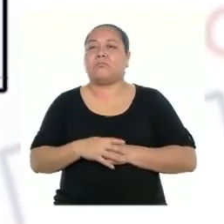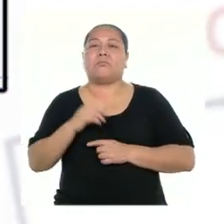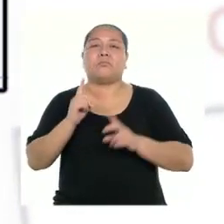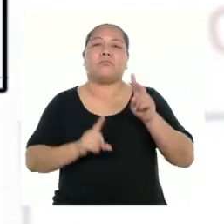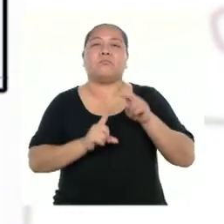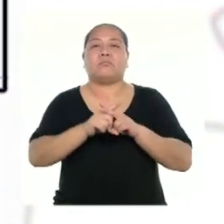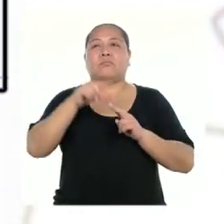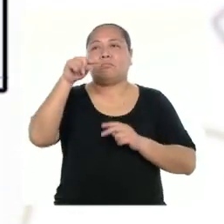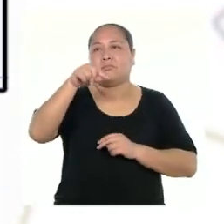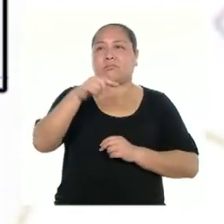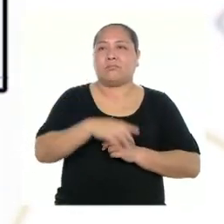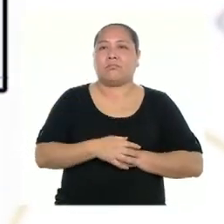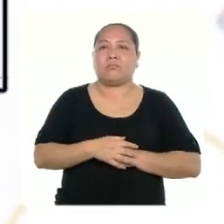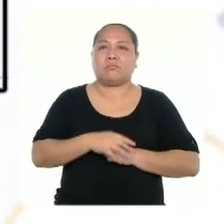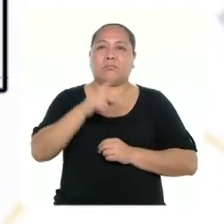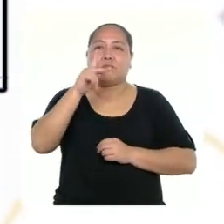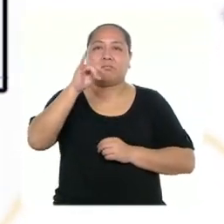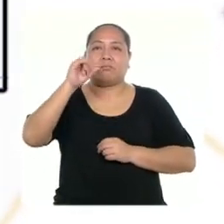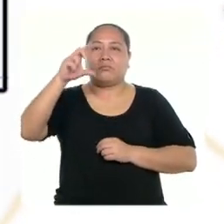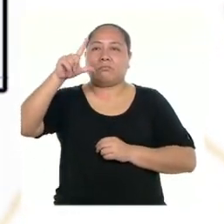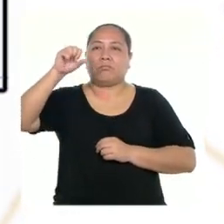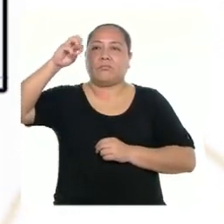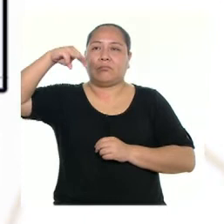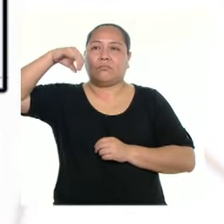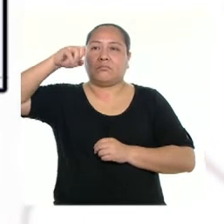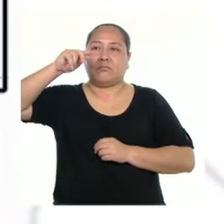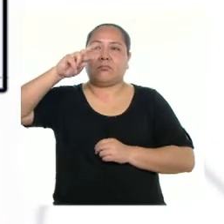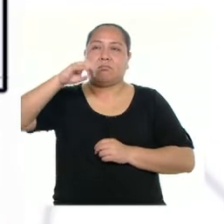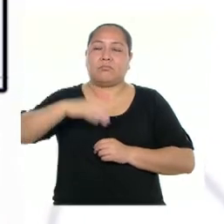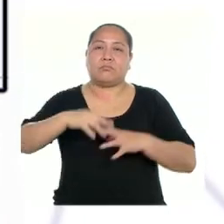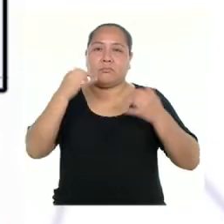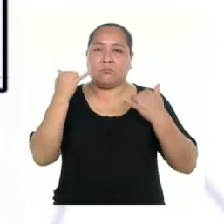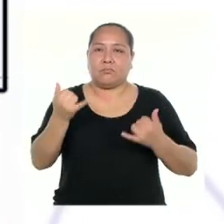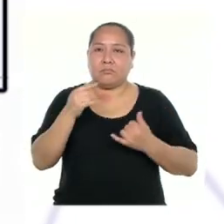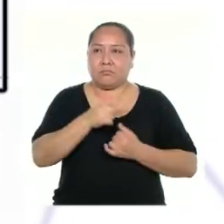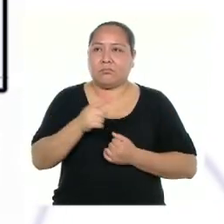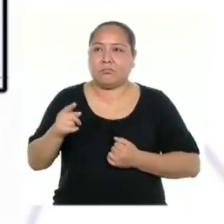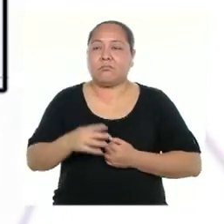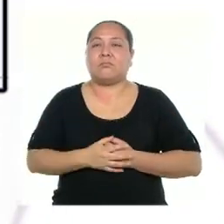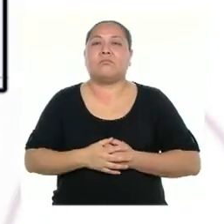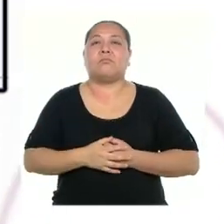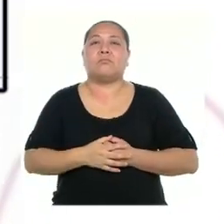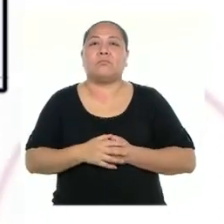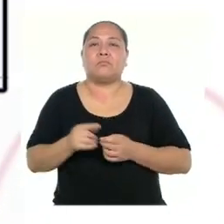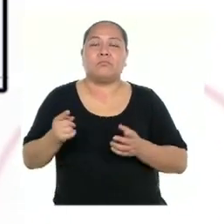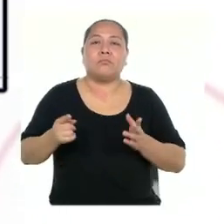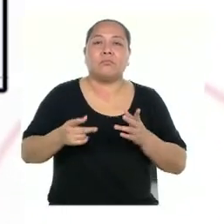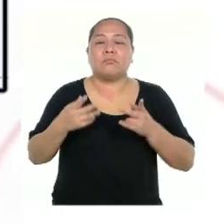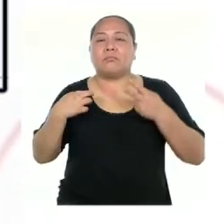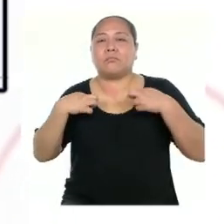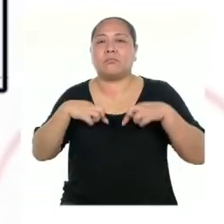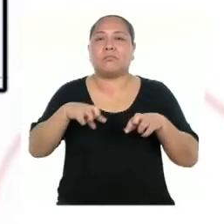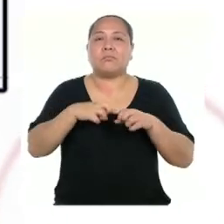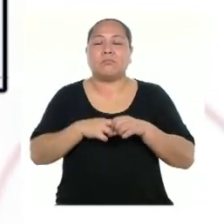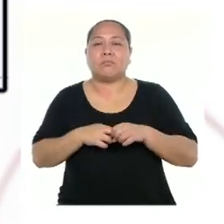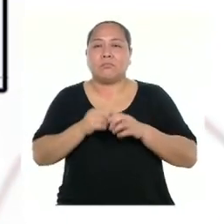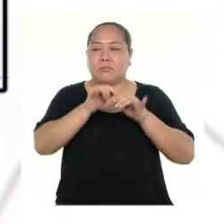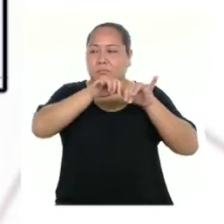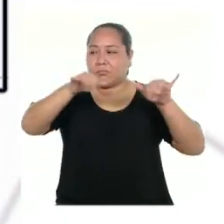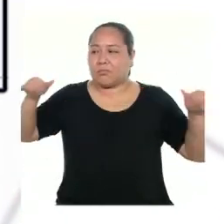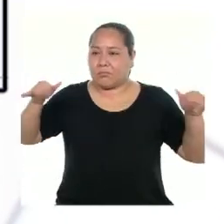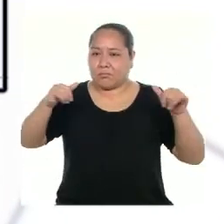este caso sería en kilómetros. Ahora, esta escala graduada permite medir